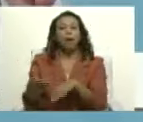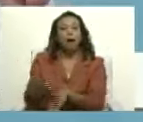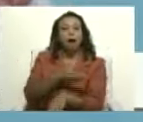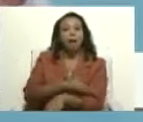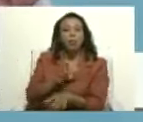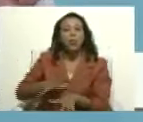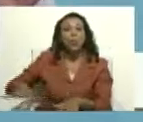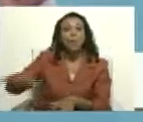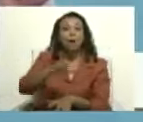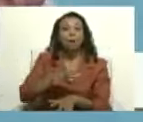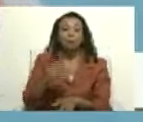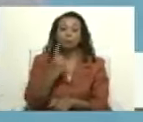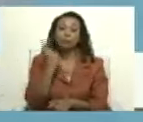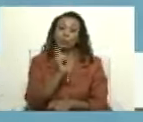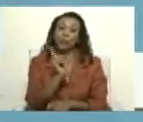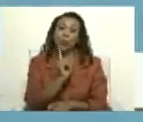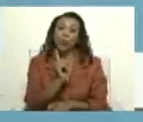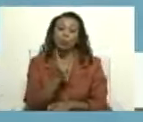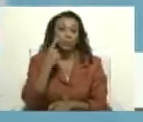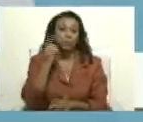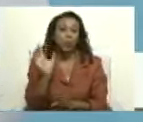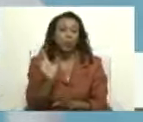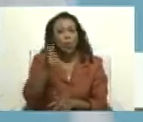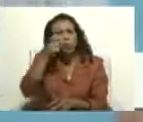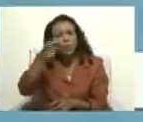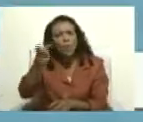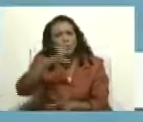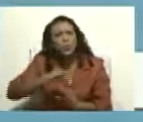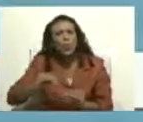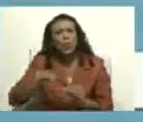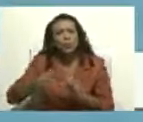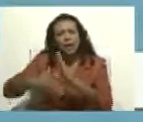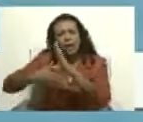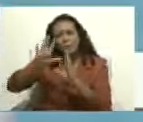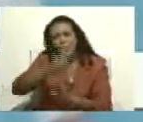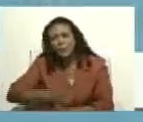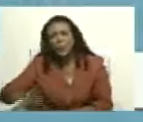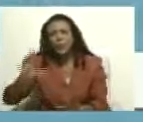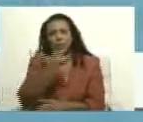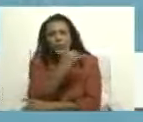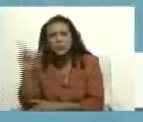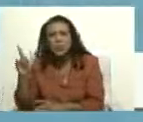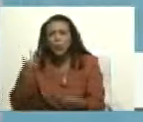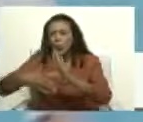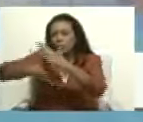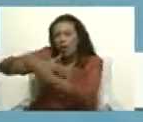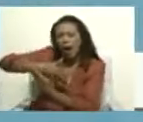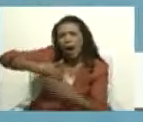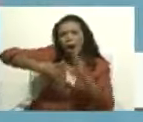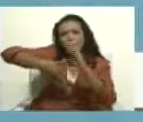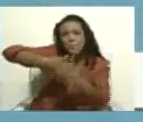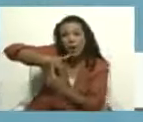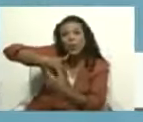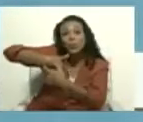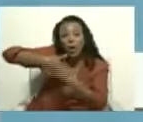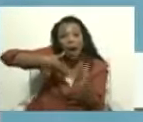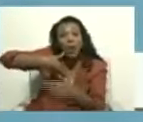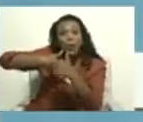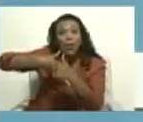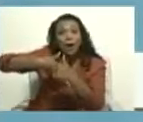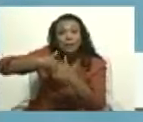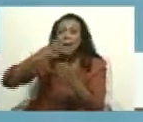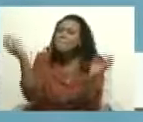región. Y entonces cuando ustedes observen todo el litoral pacífico en todos los continentes, encuentran que la